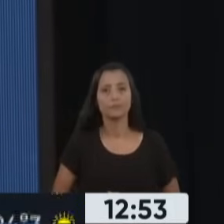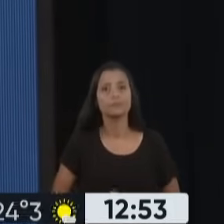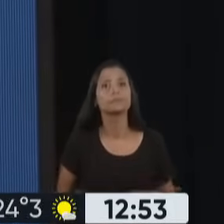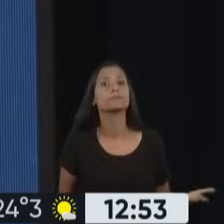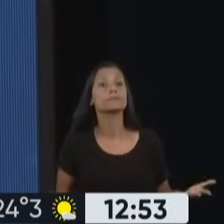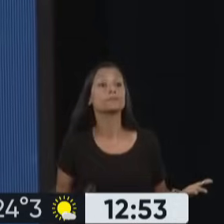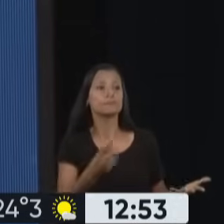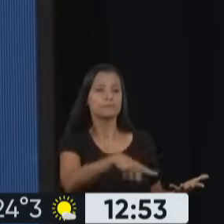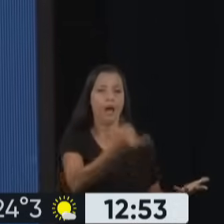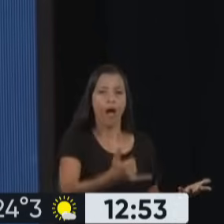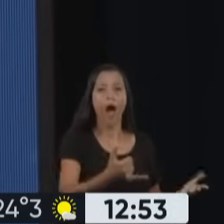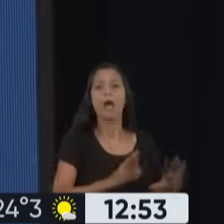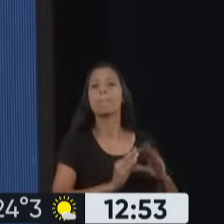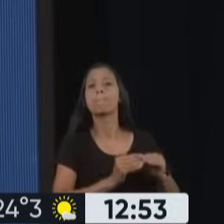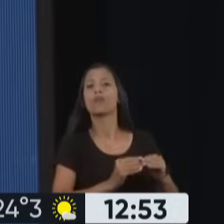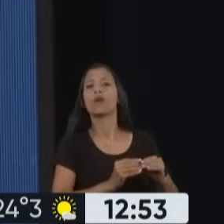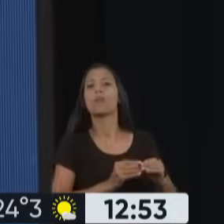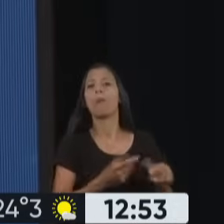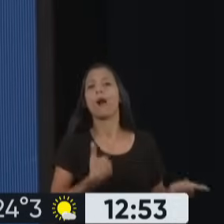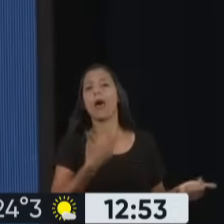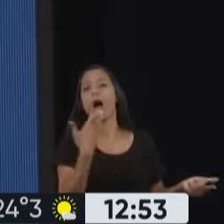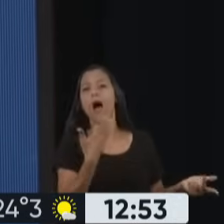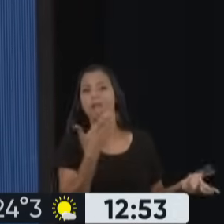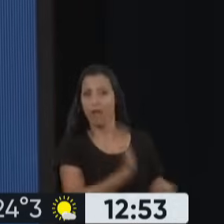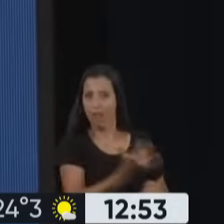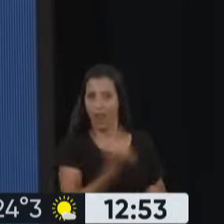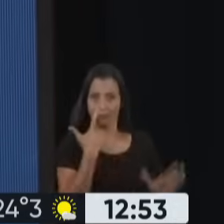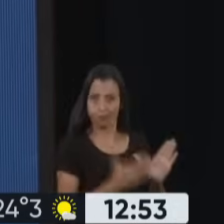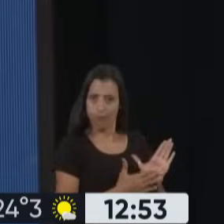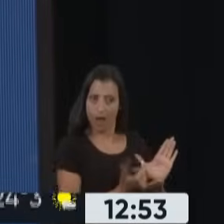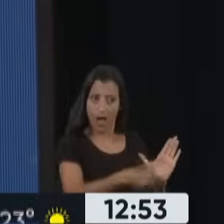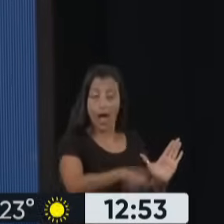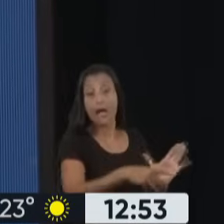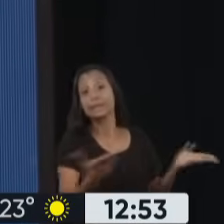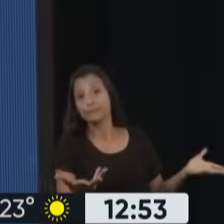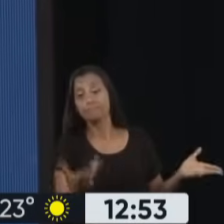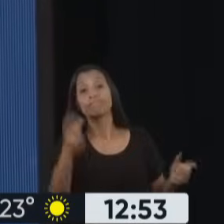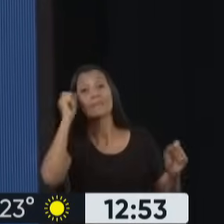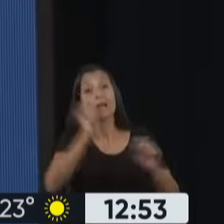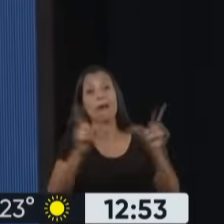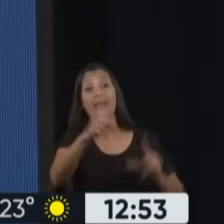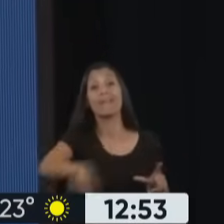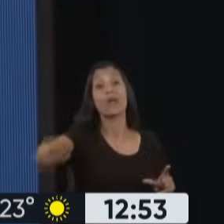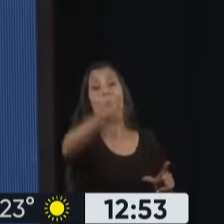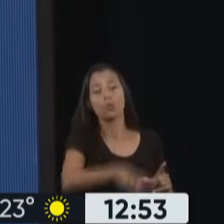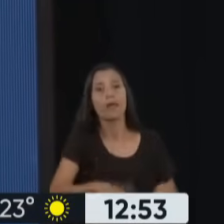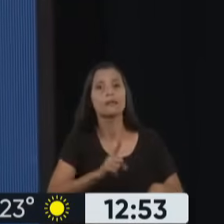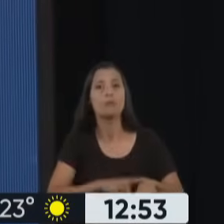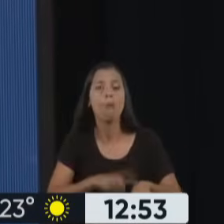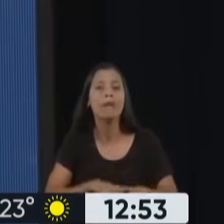algo para decir tenían, digamos. Digo, tampoco me voy a poner... Imagínense que cuando ustedes están en la silla